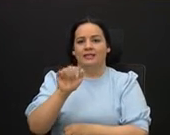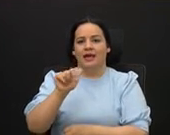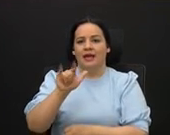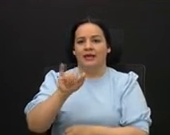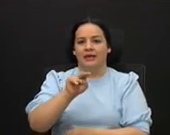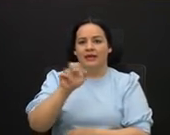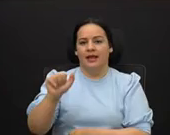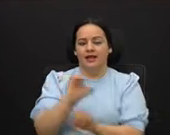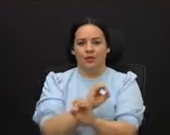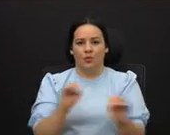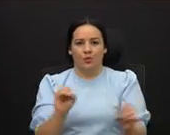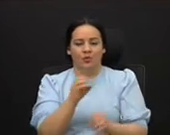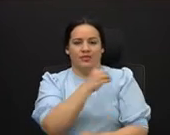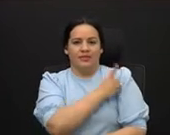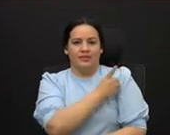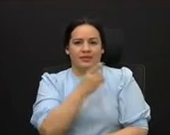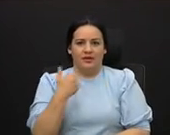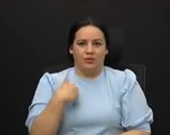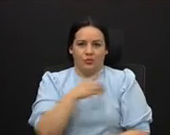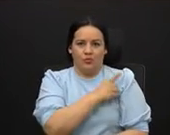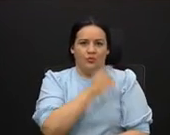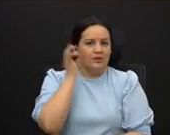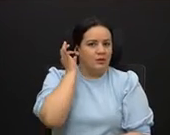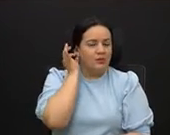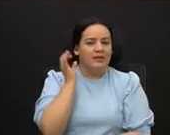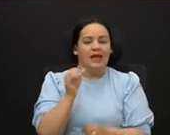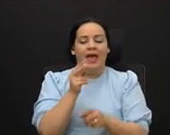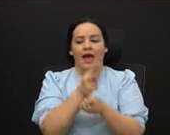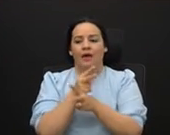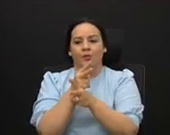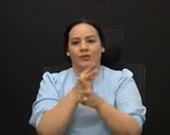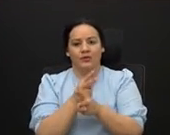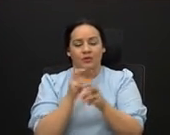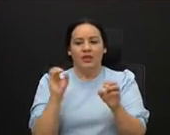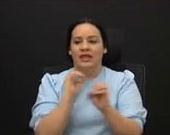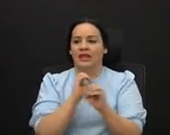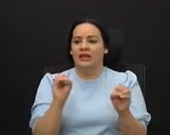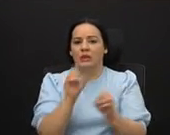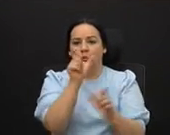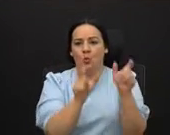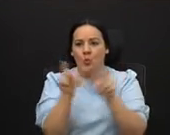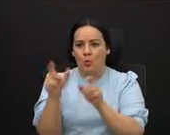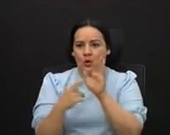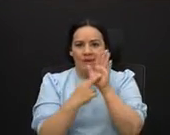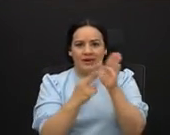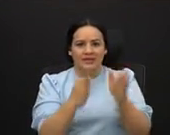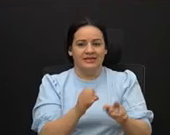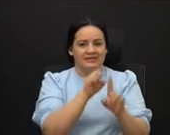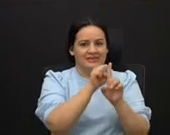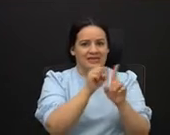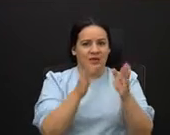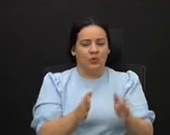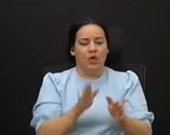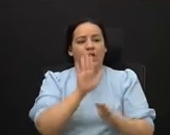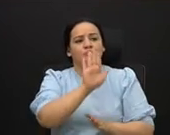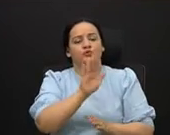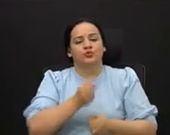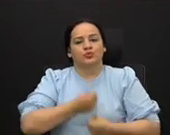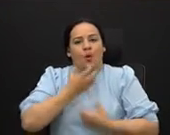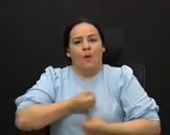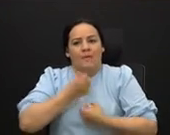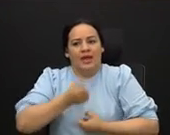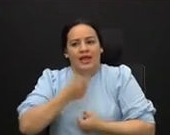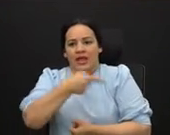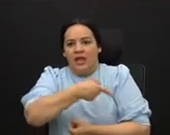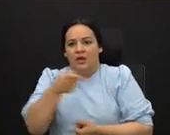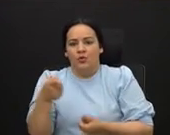de los directores, directoras, la auditoría y tampoco el representante del sindicato en sus comparecencias